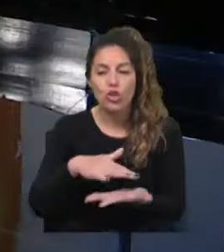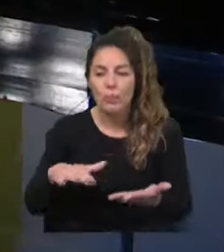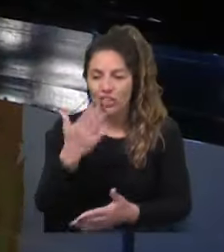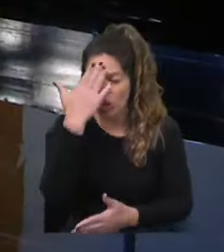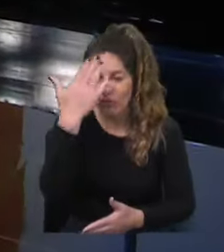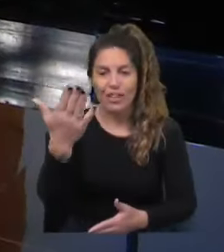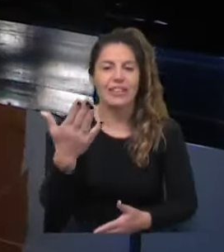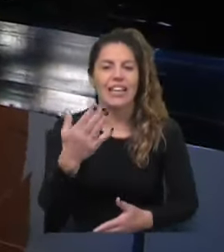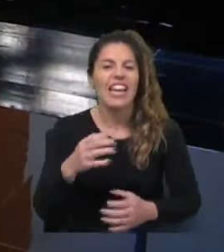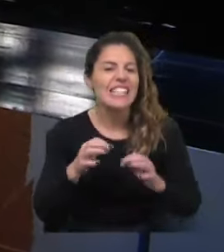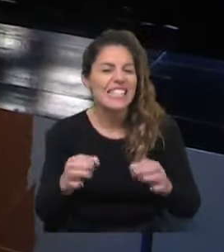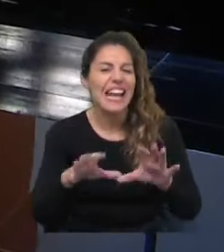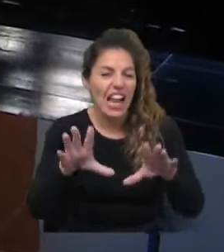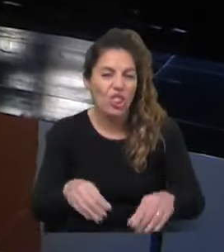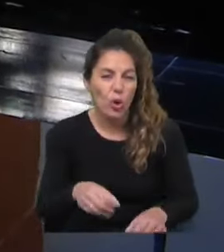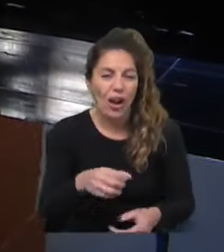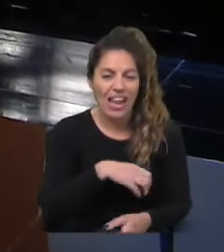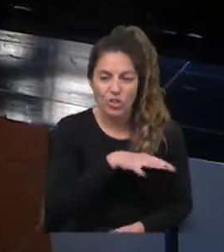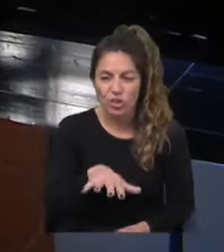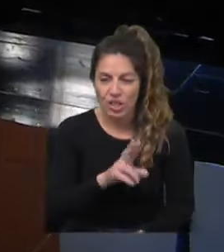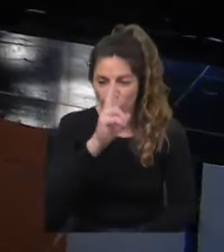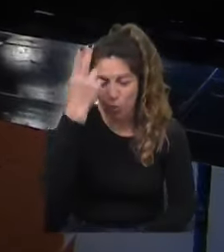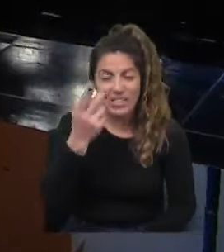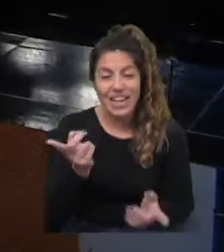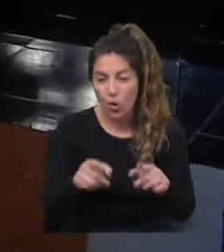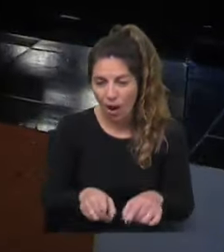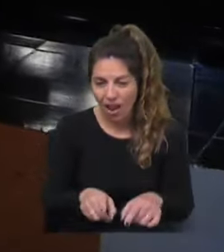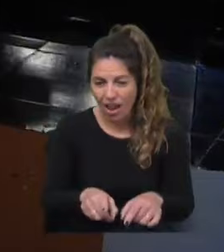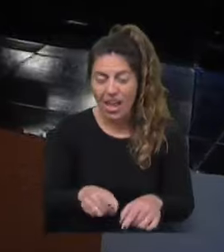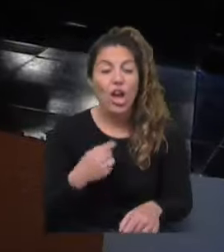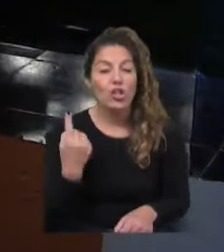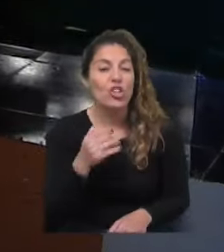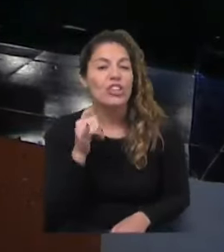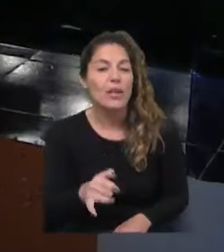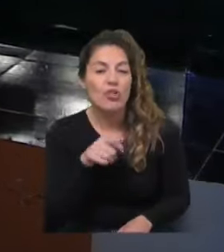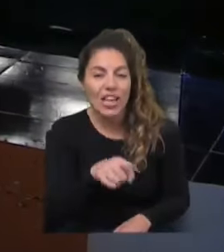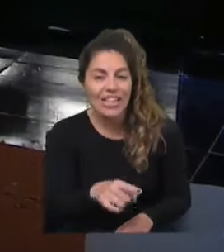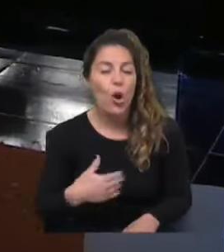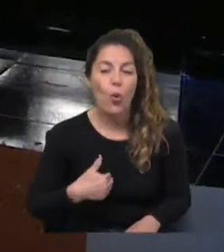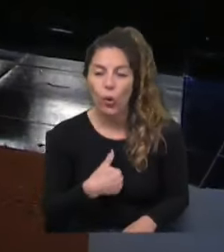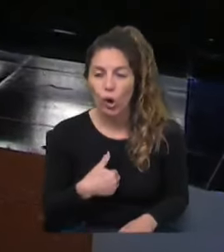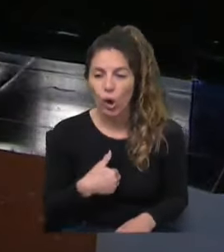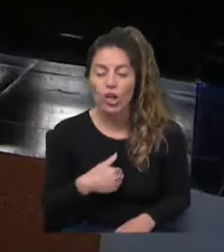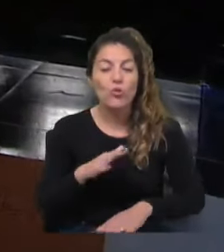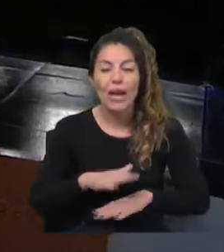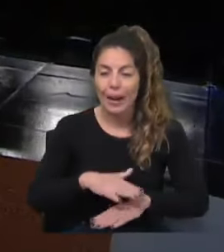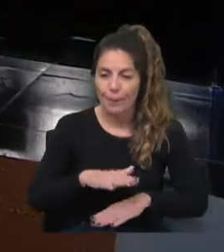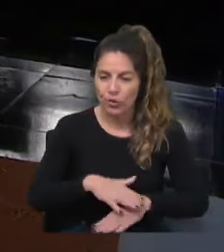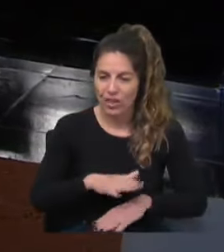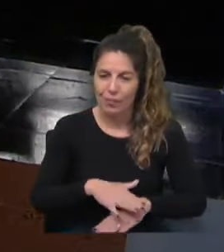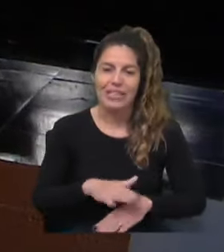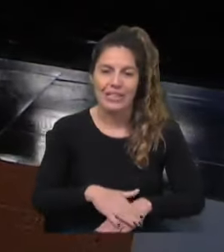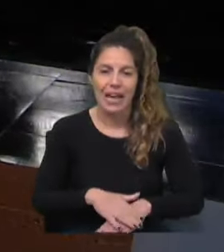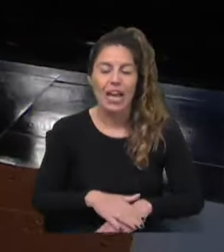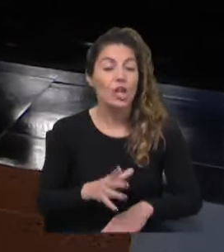Frente llegan a toda la sociedad uruguaya de la misma manera. Y nosotros tenemos ahí un rol y una responsabilidad y